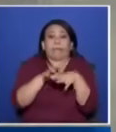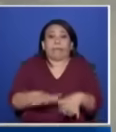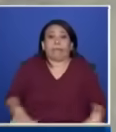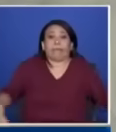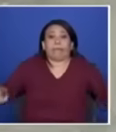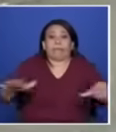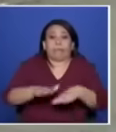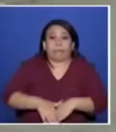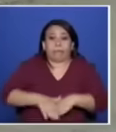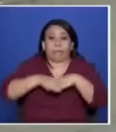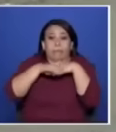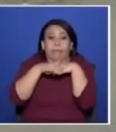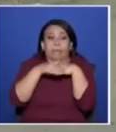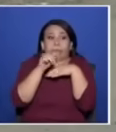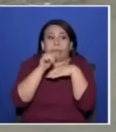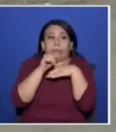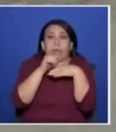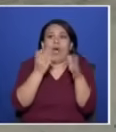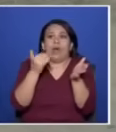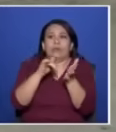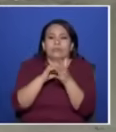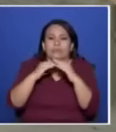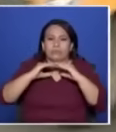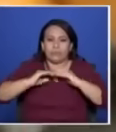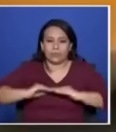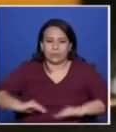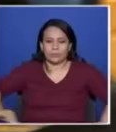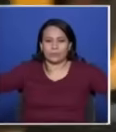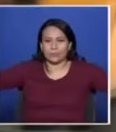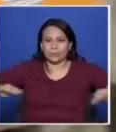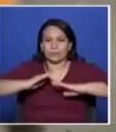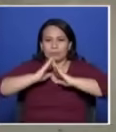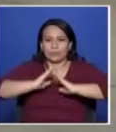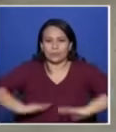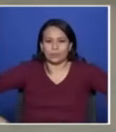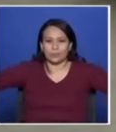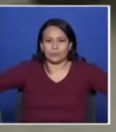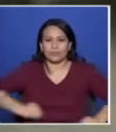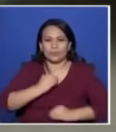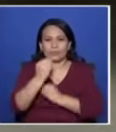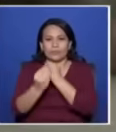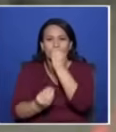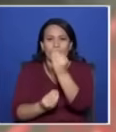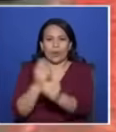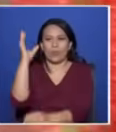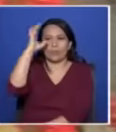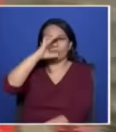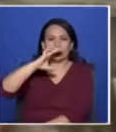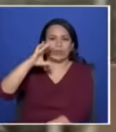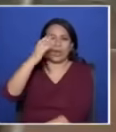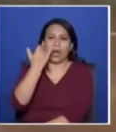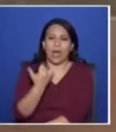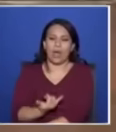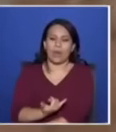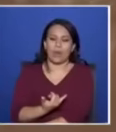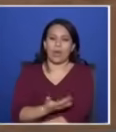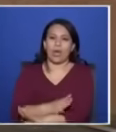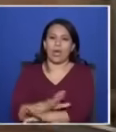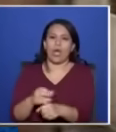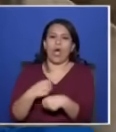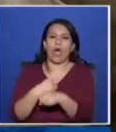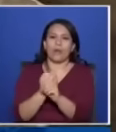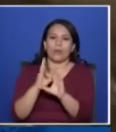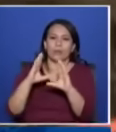de inundación o se inundará y bajará inmediatamente? ¿Qué es lo que se está buscando realmente? Así, en este momento ya es una obra